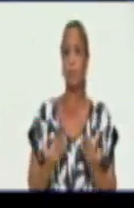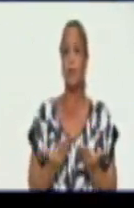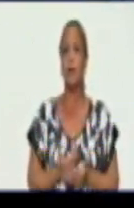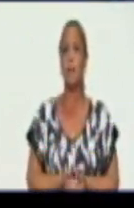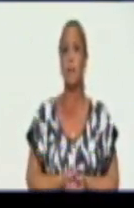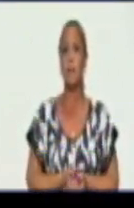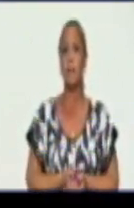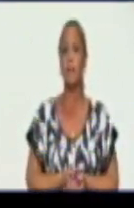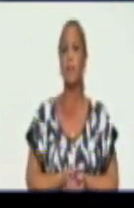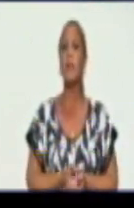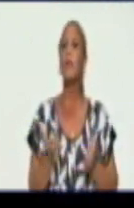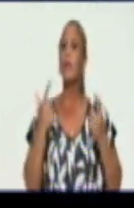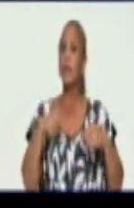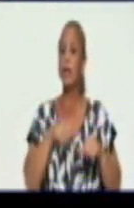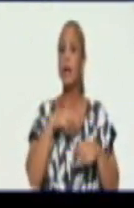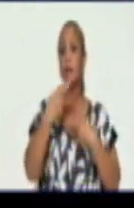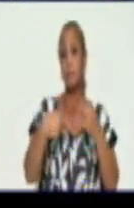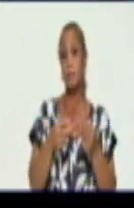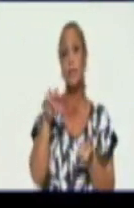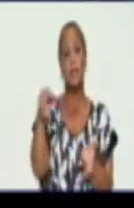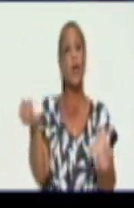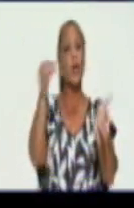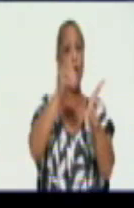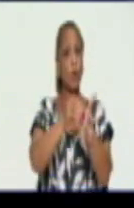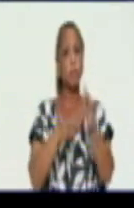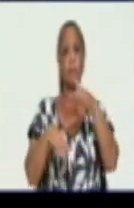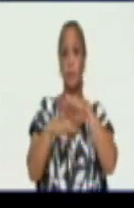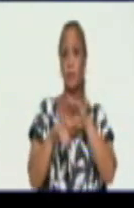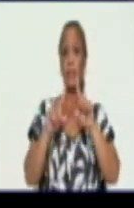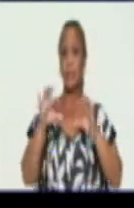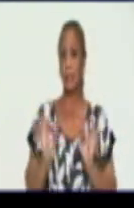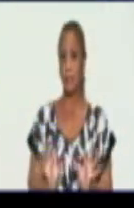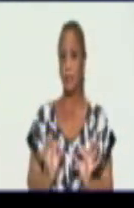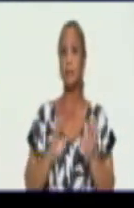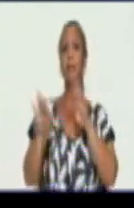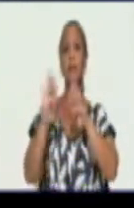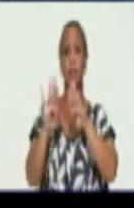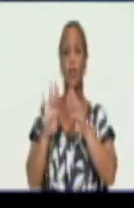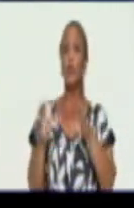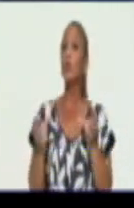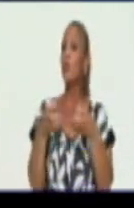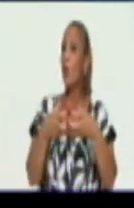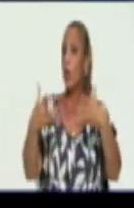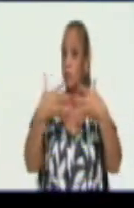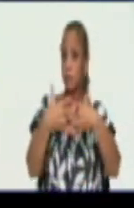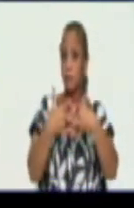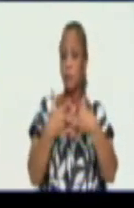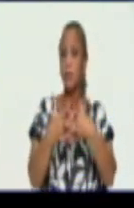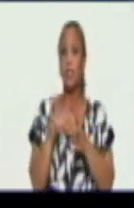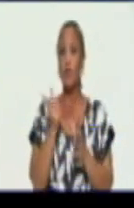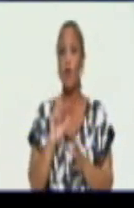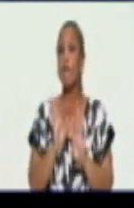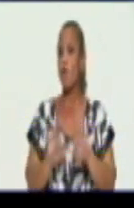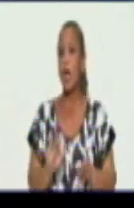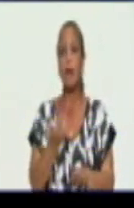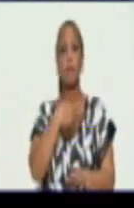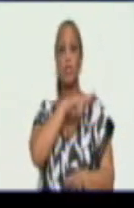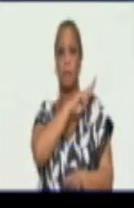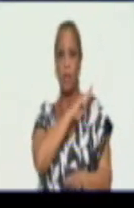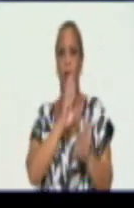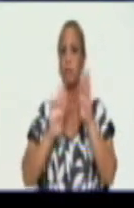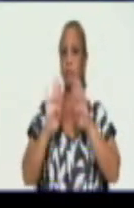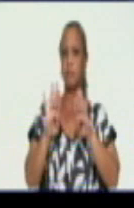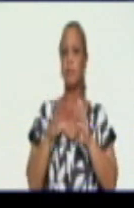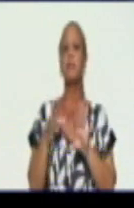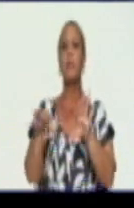ponerlas en los entornos los lugares y eso está conciliando con la cadena y no fue responsable de las cadenas poder